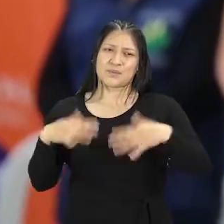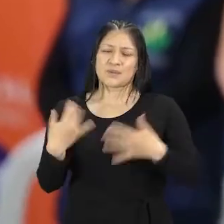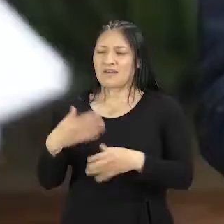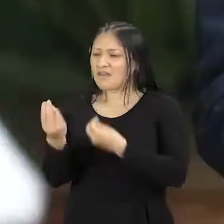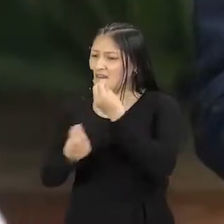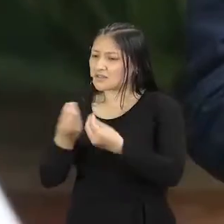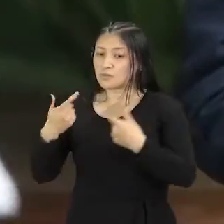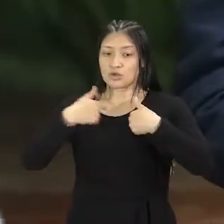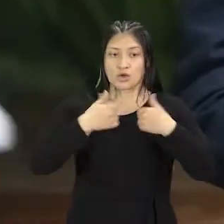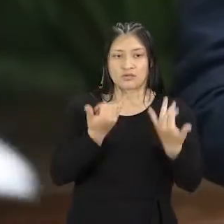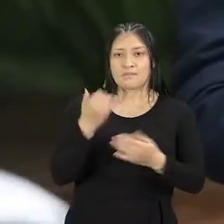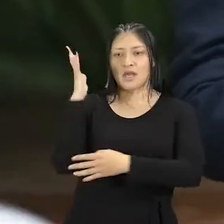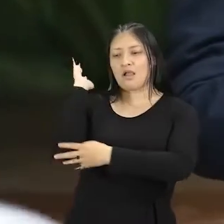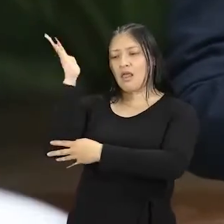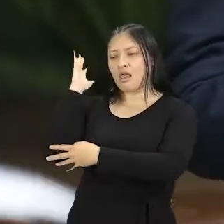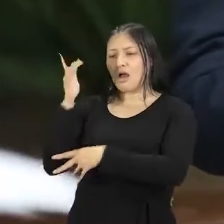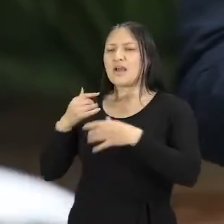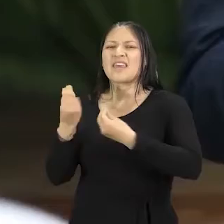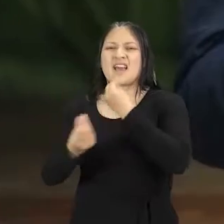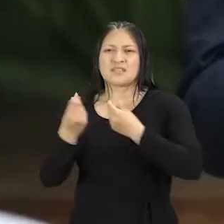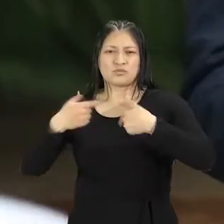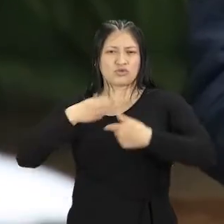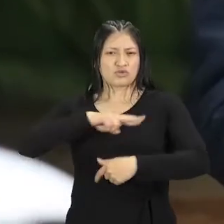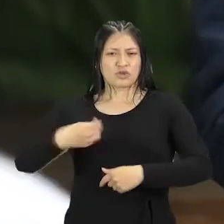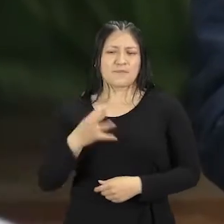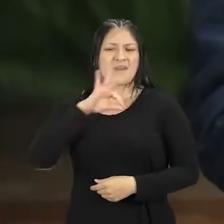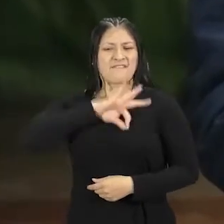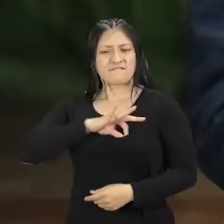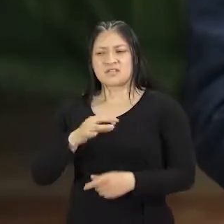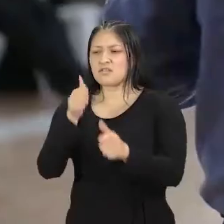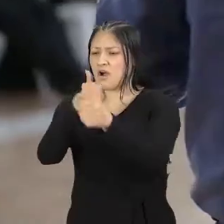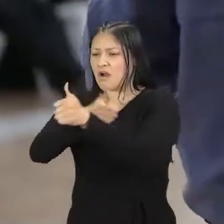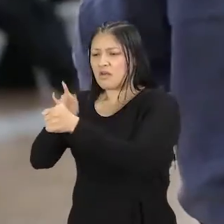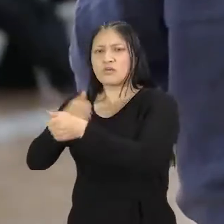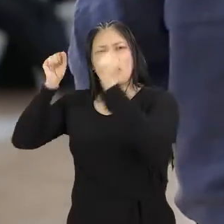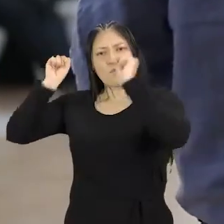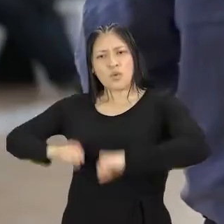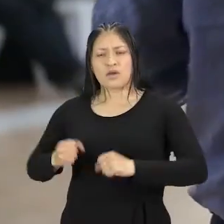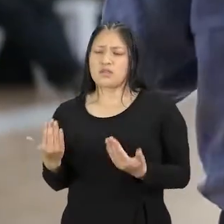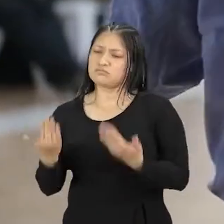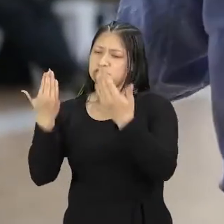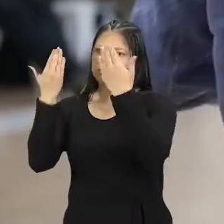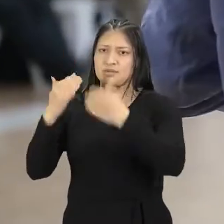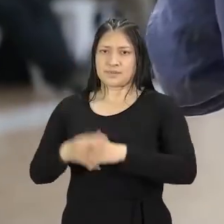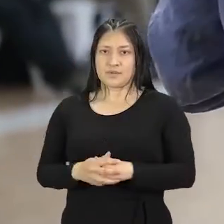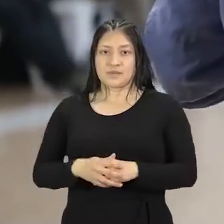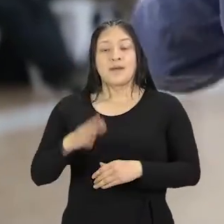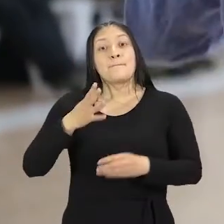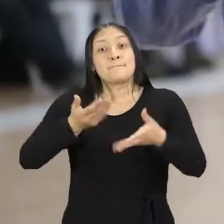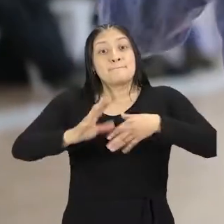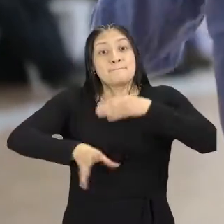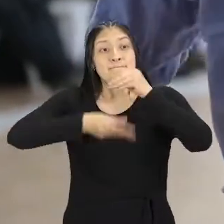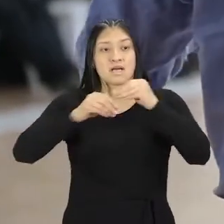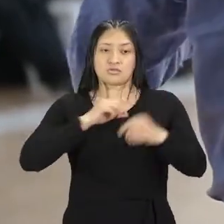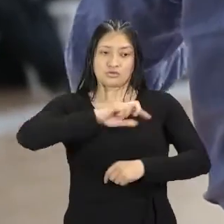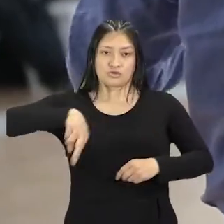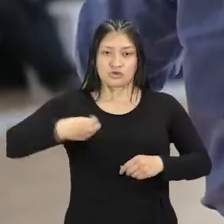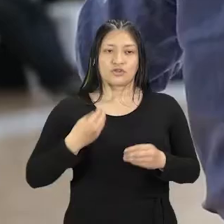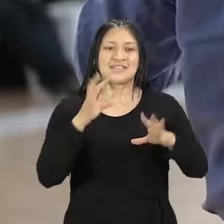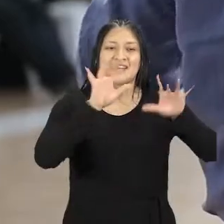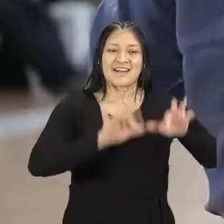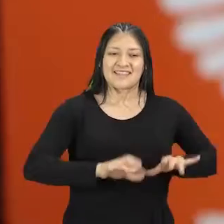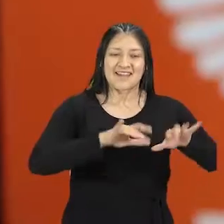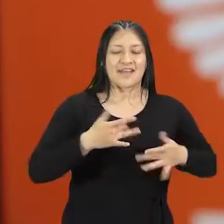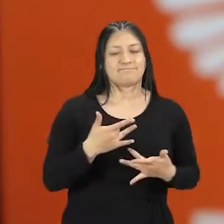haciendo por las víctimas y lo más importante, existe unos compromisos y más que todo la voluntad de trabajar de ellos de la